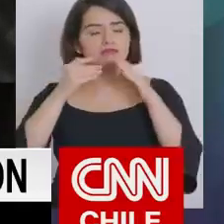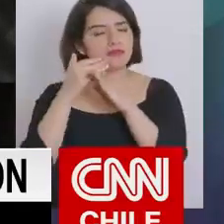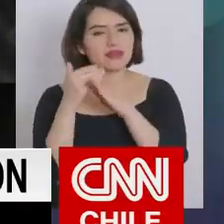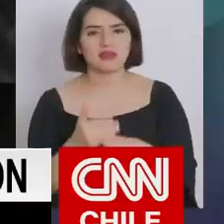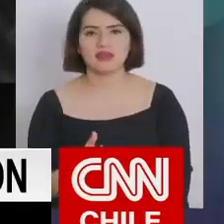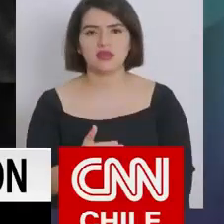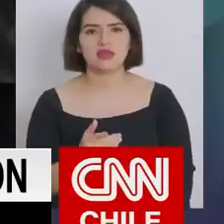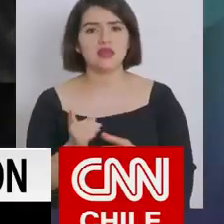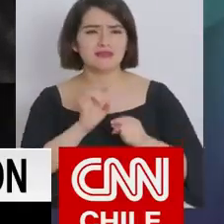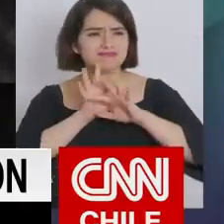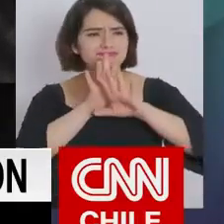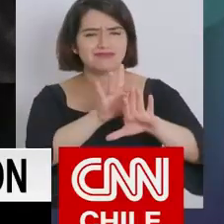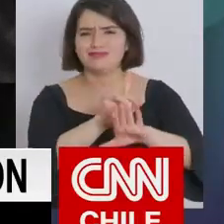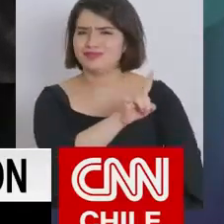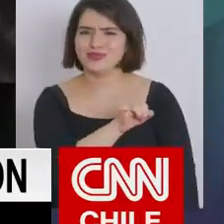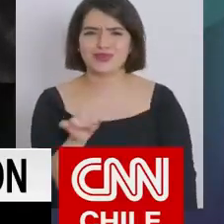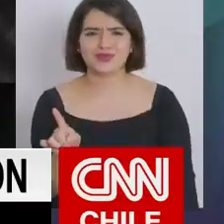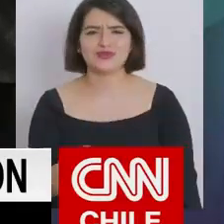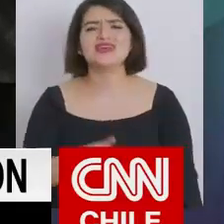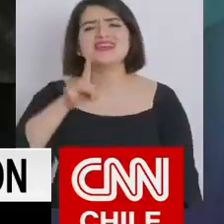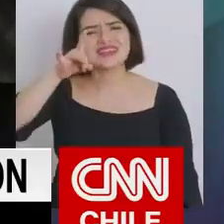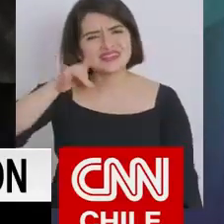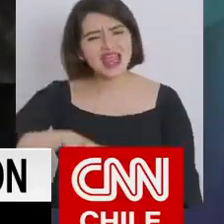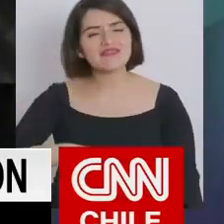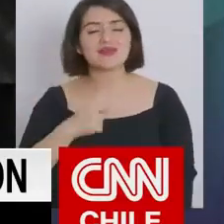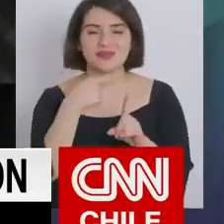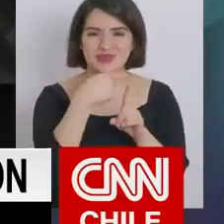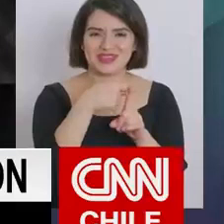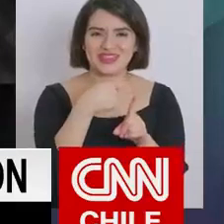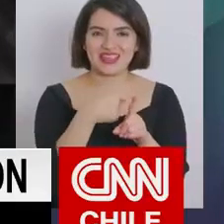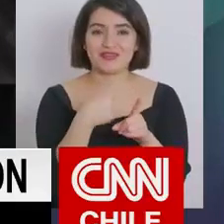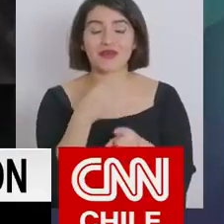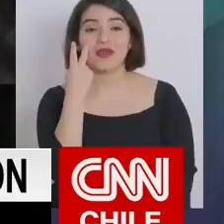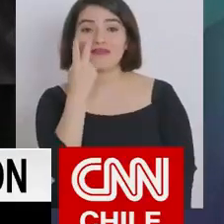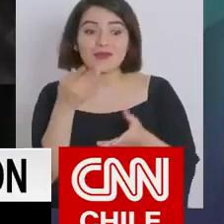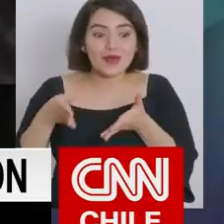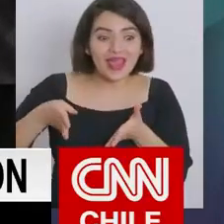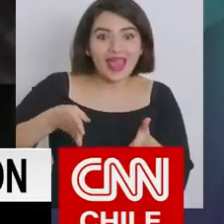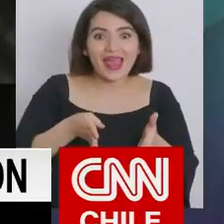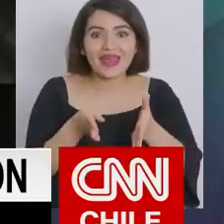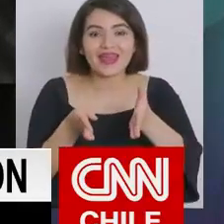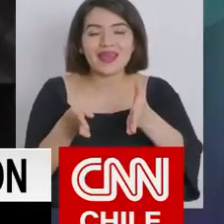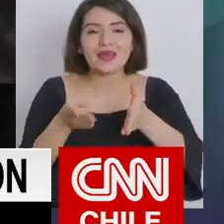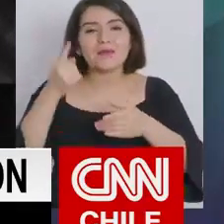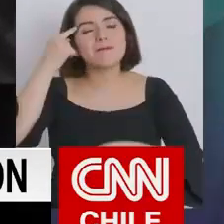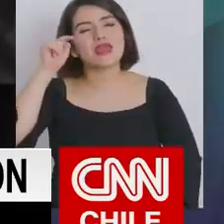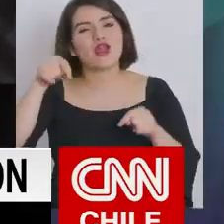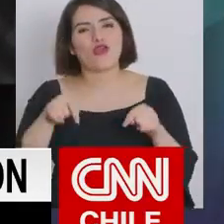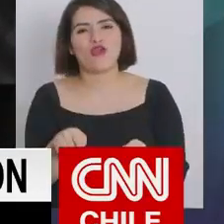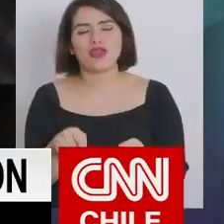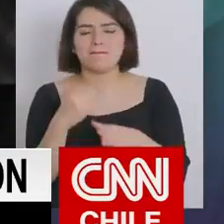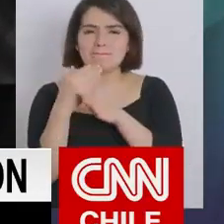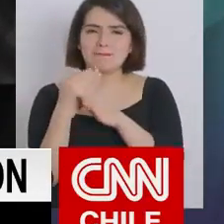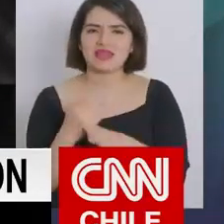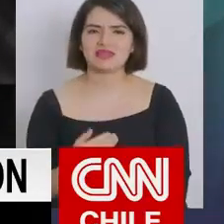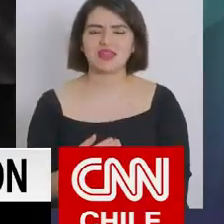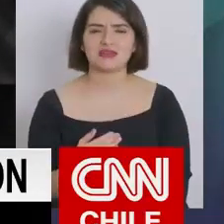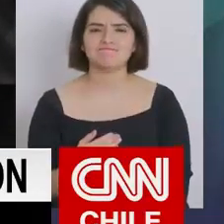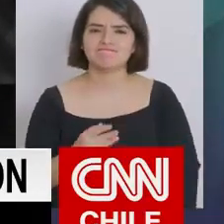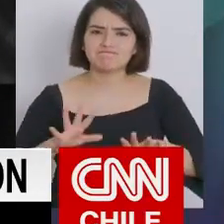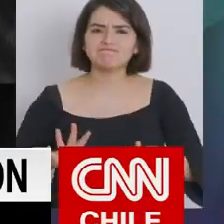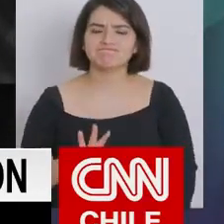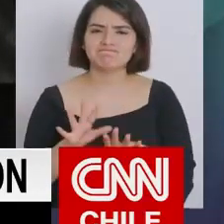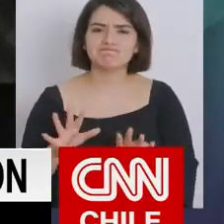las aglomeraciones. Sabemos que esto es muy positivo, estamos viendo el camino, pero hoy más que nunca tenemos que mantener los brazos en alto. Por lo